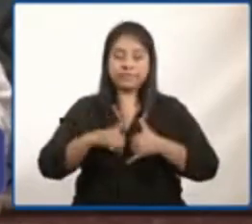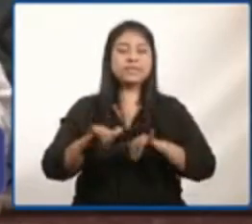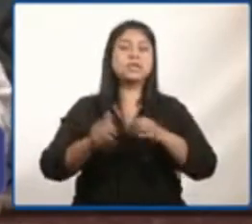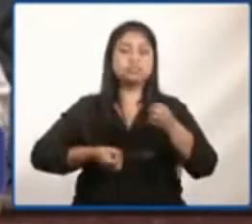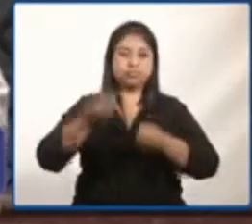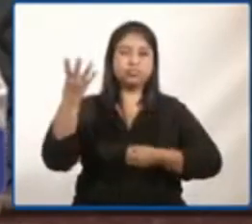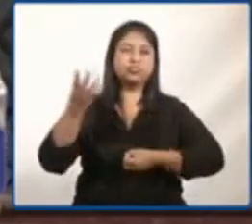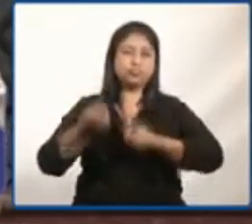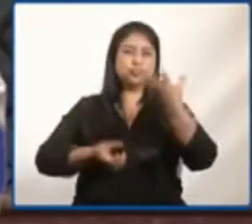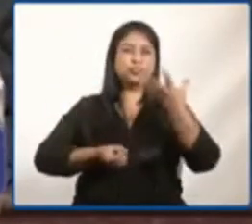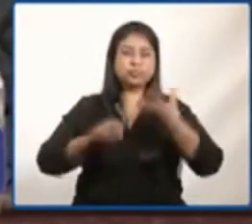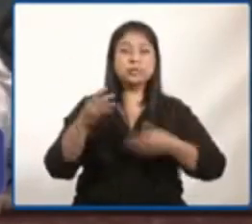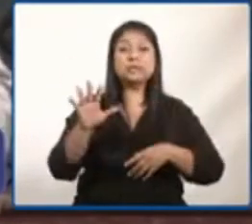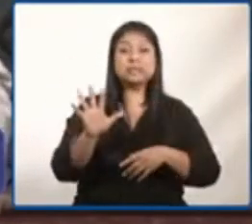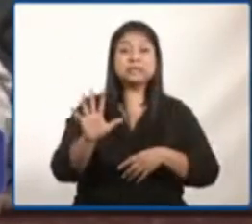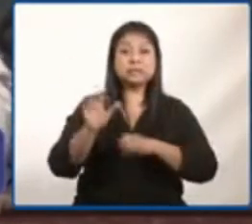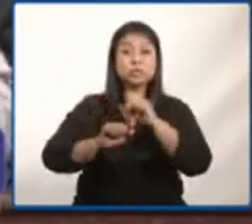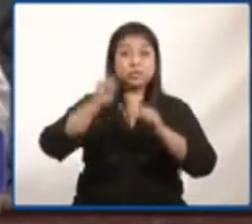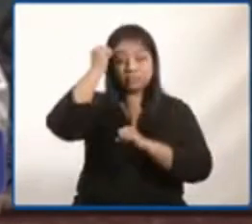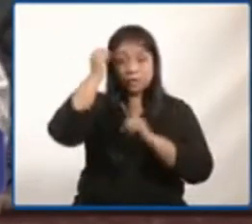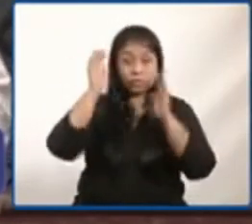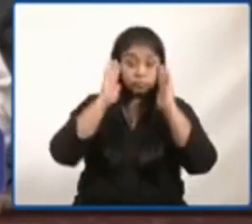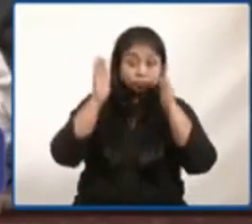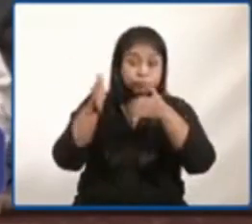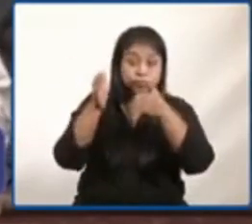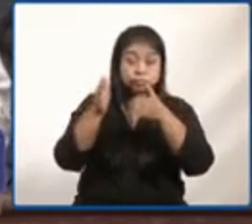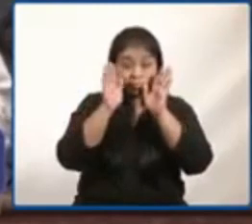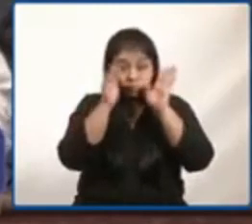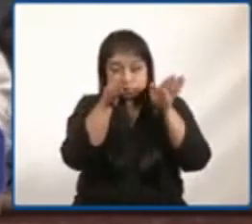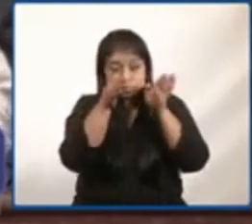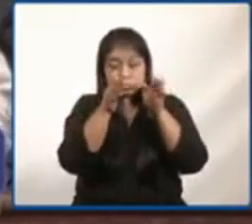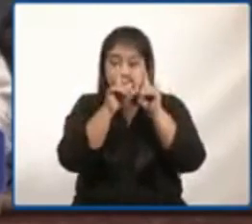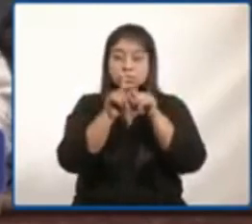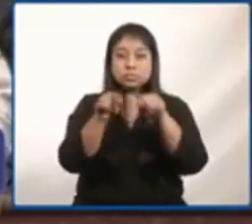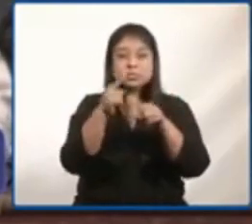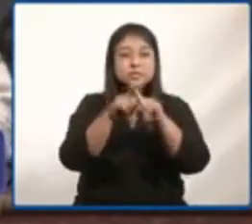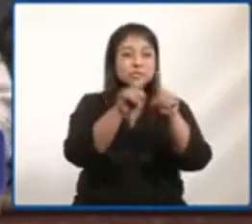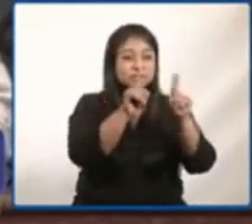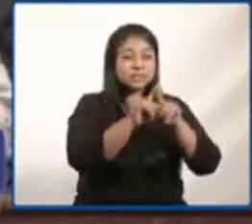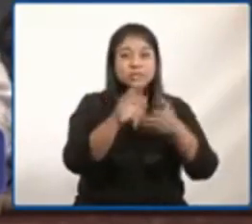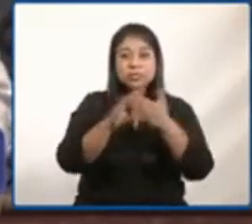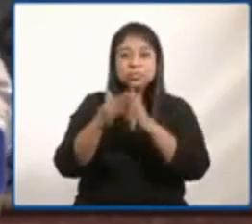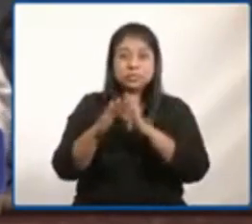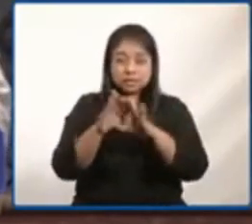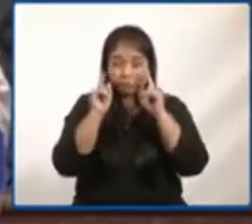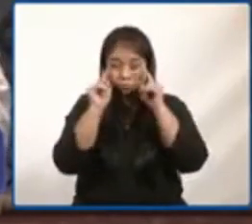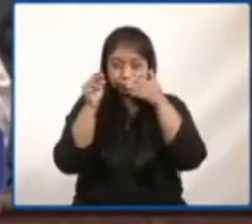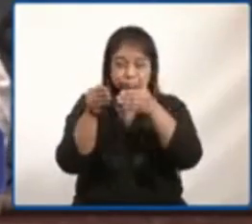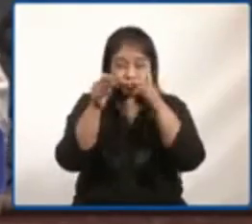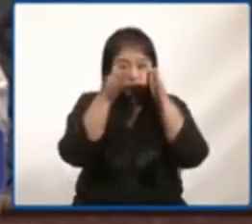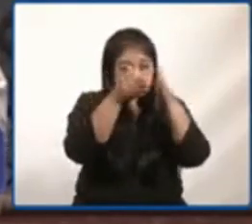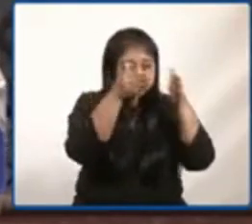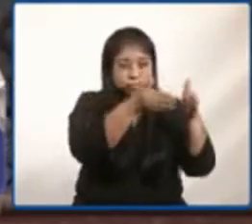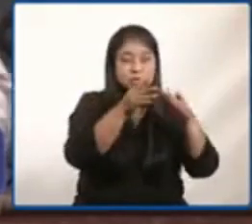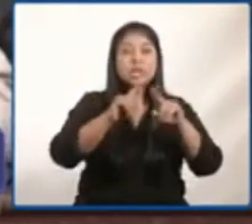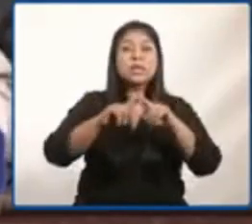5 de febrero. Estamos atentos a la información que desde las diferentes comunidades nos están compartiendo y